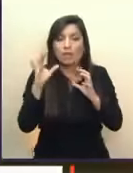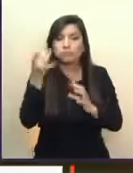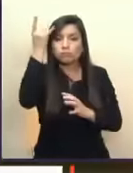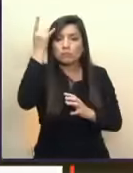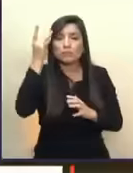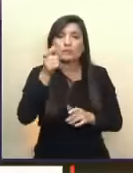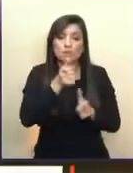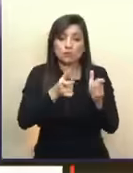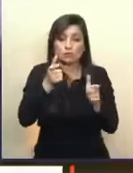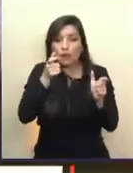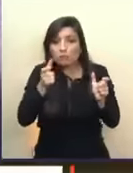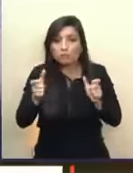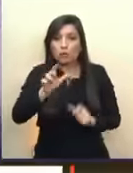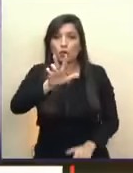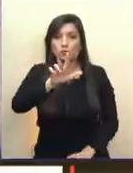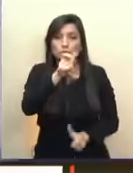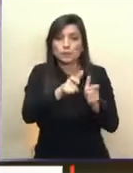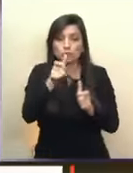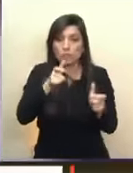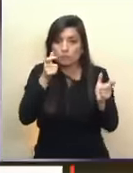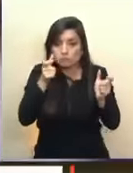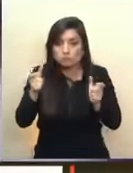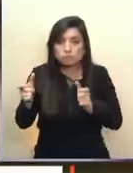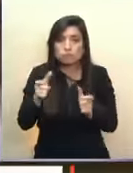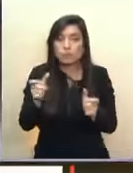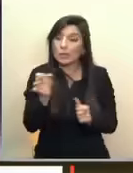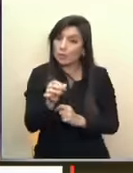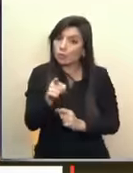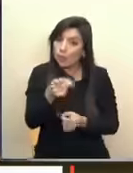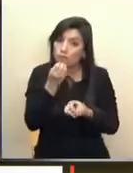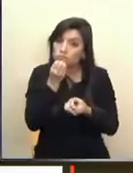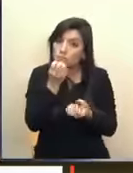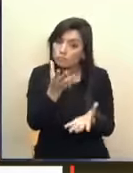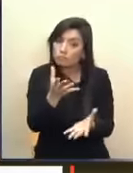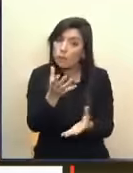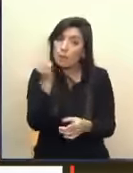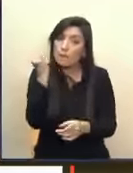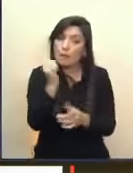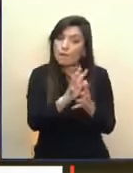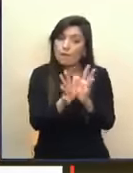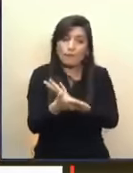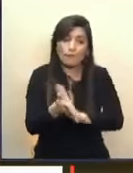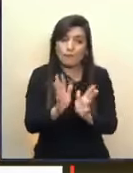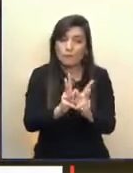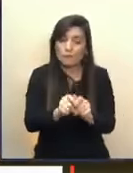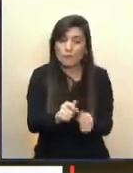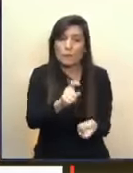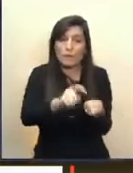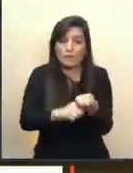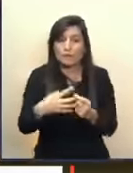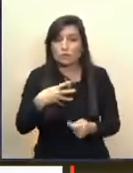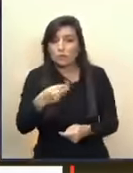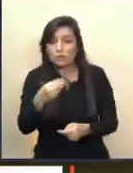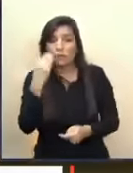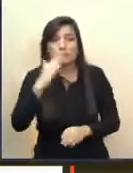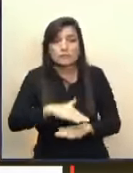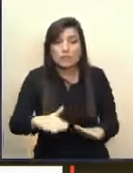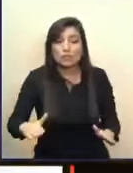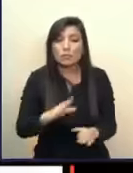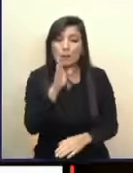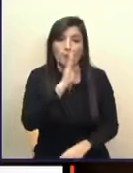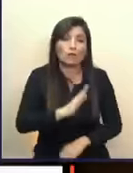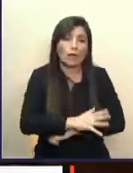la rodearon 8 custodios y le dijeron que si ella llegaba a abrir la boca le mataban a toda la familia, al marido, a los hijos, a los nietos, al perro,